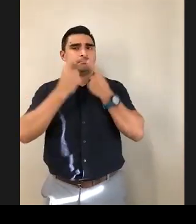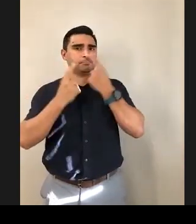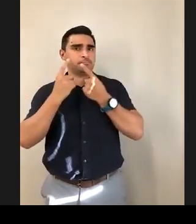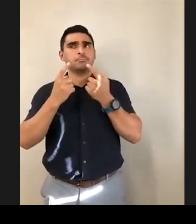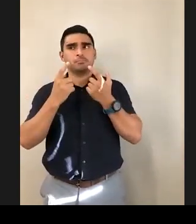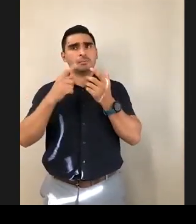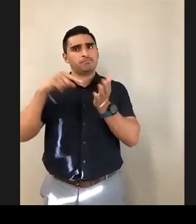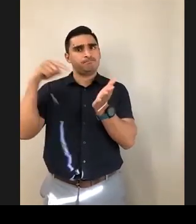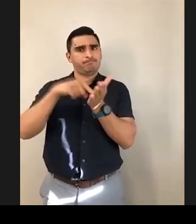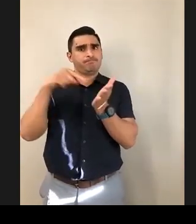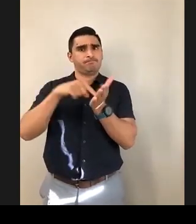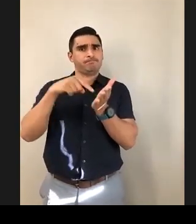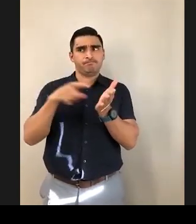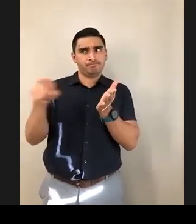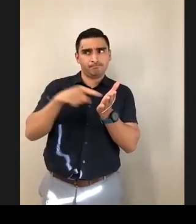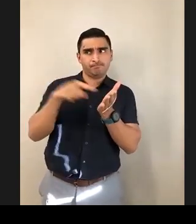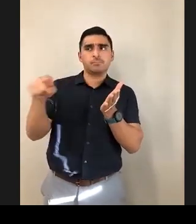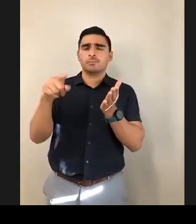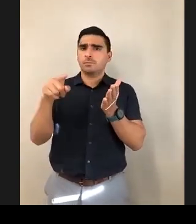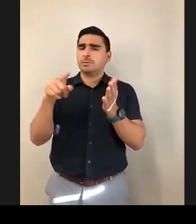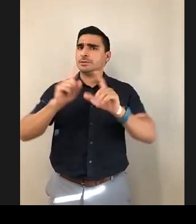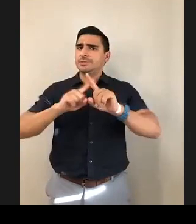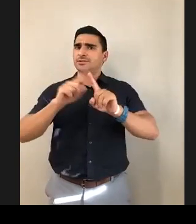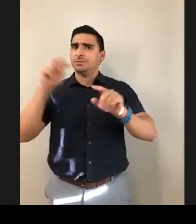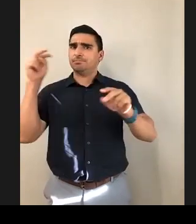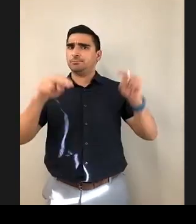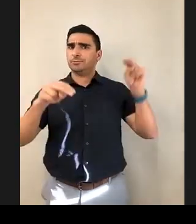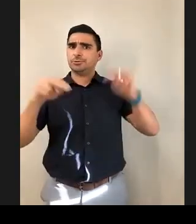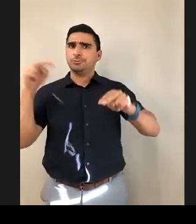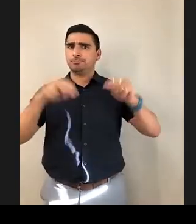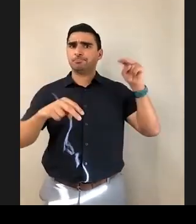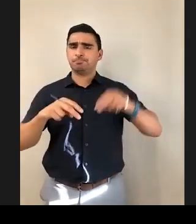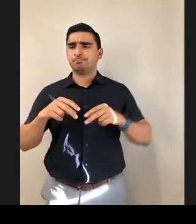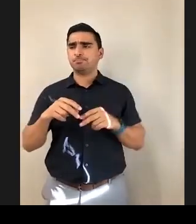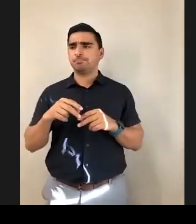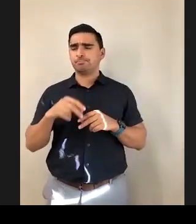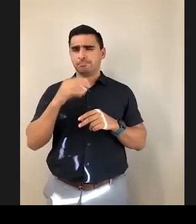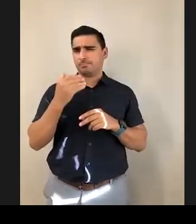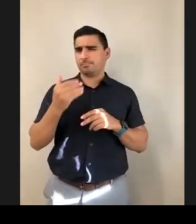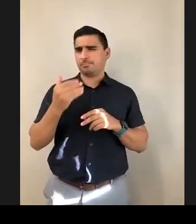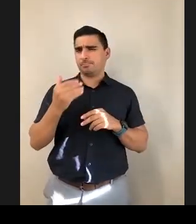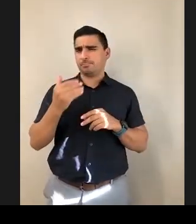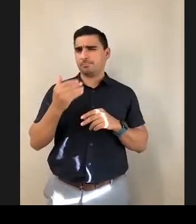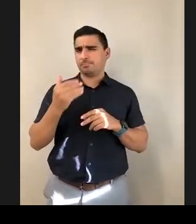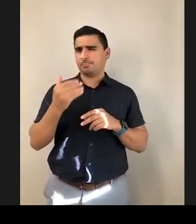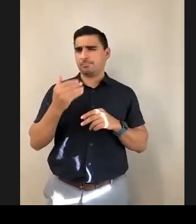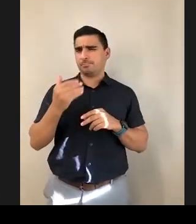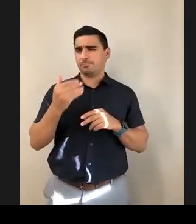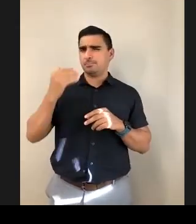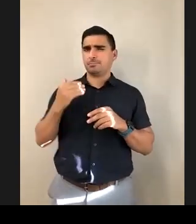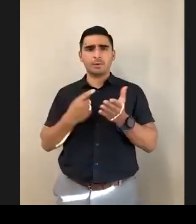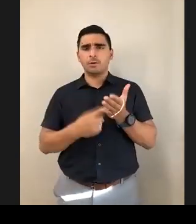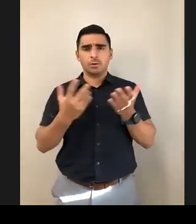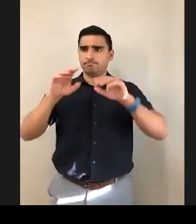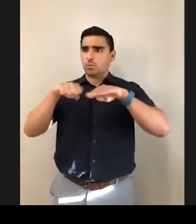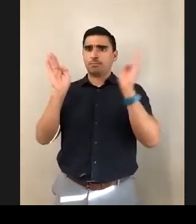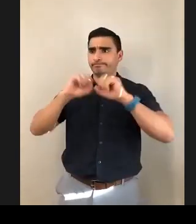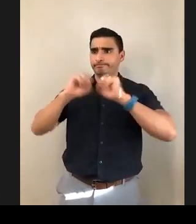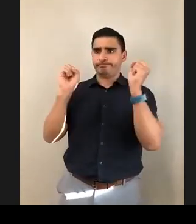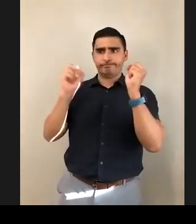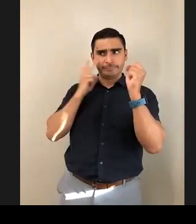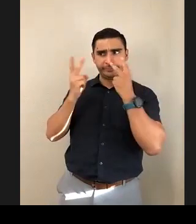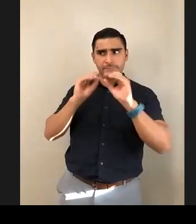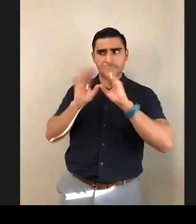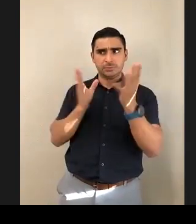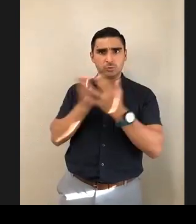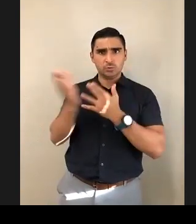yo veo la responsabilidad de varios puntos de vista. Cuando hablamos de transparencia, y como